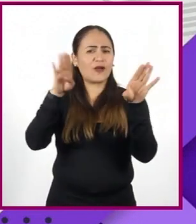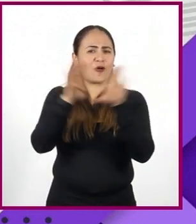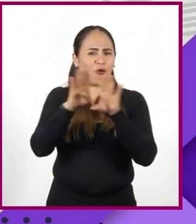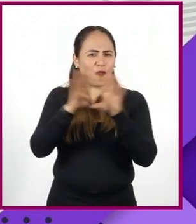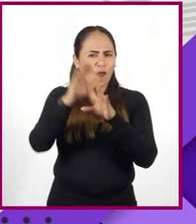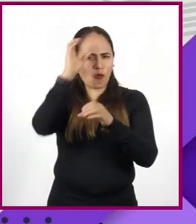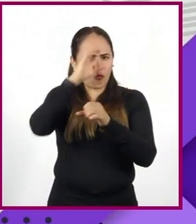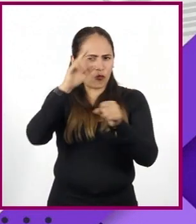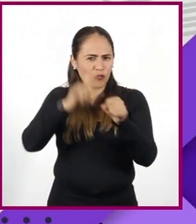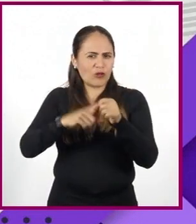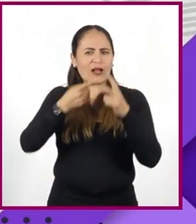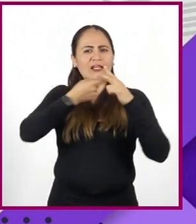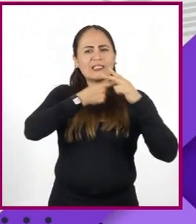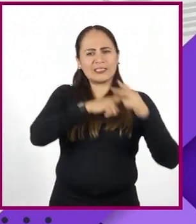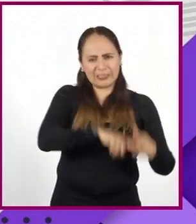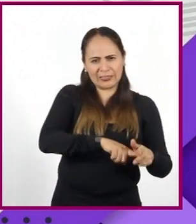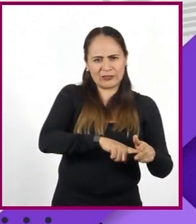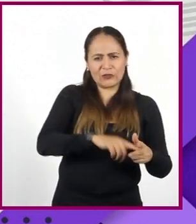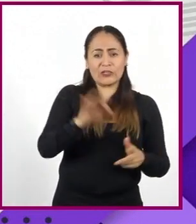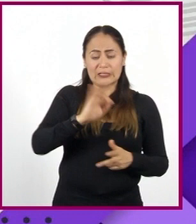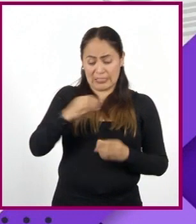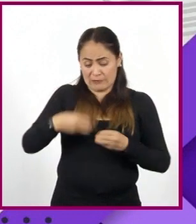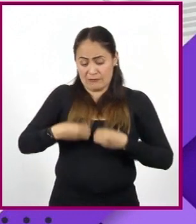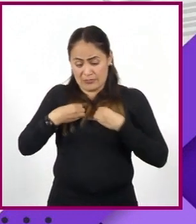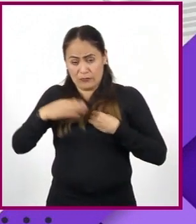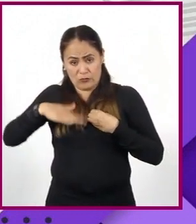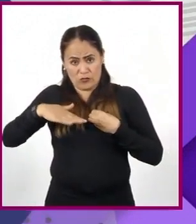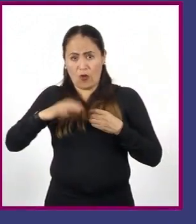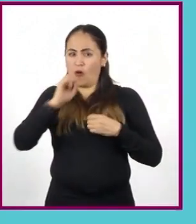de sociedades que se encuentran lejos de donde vivimos.